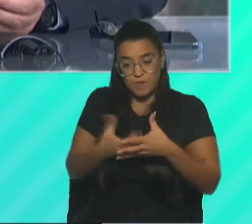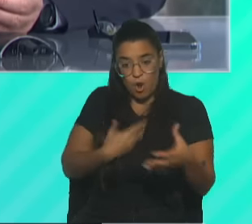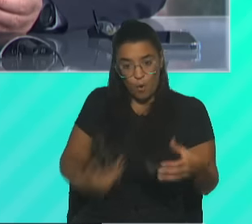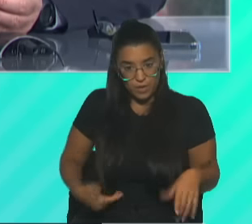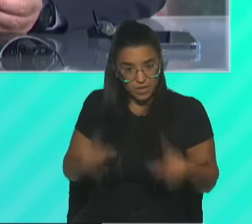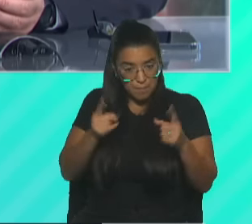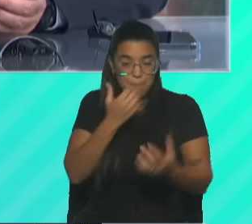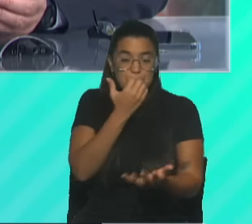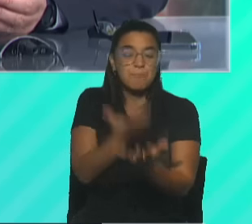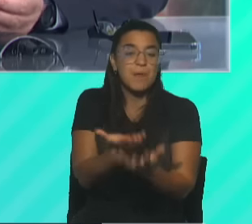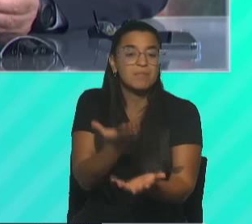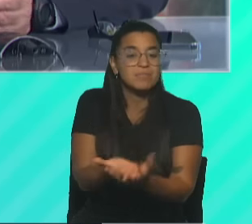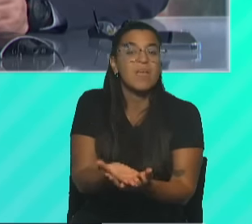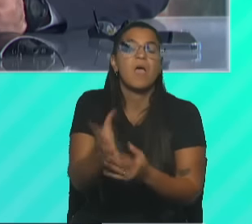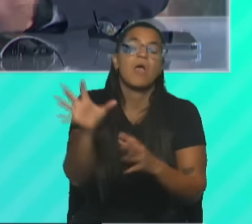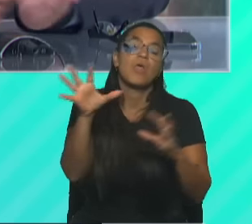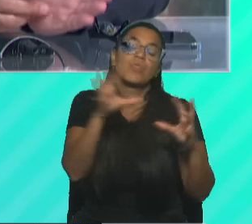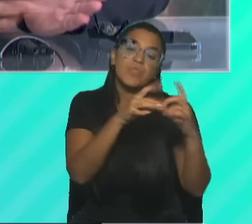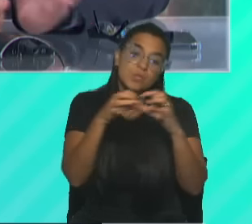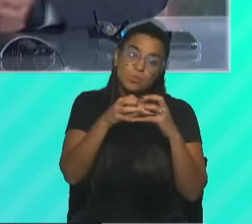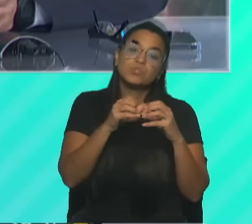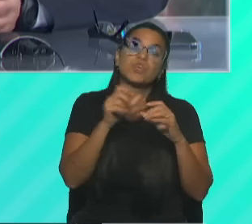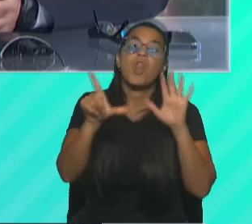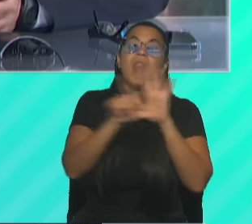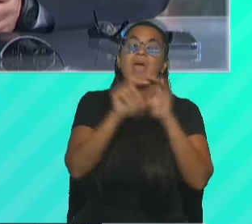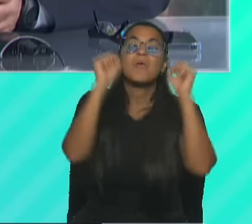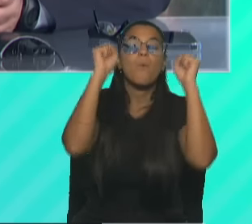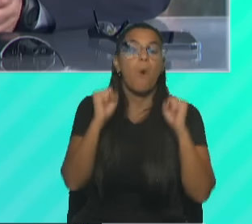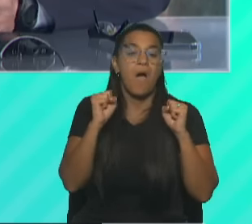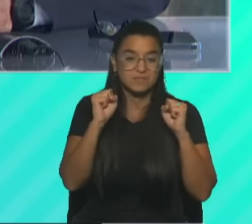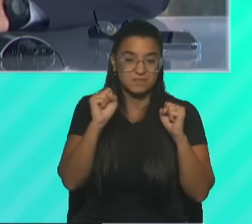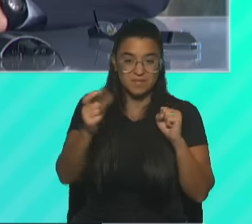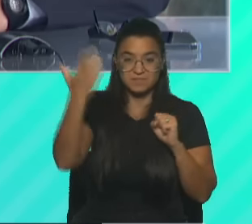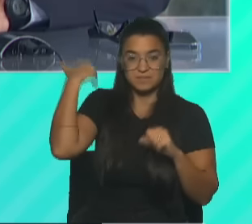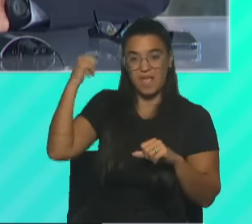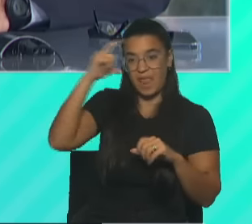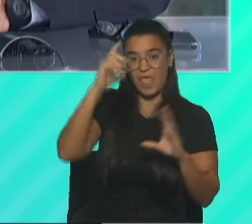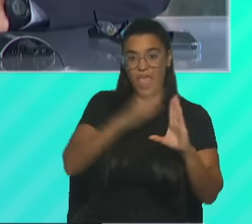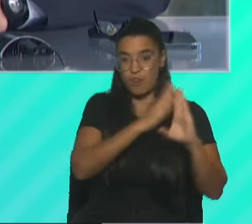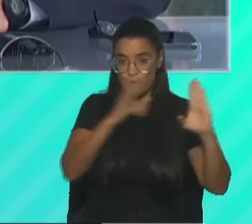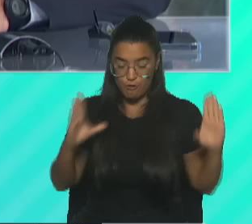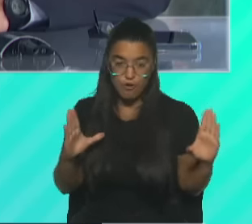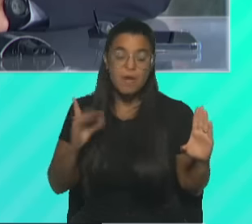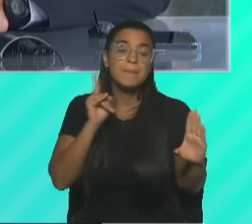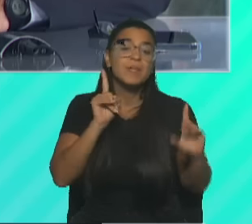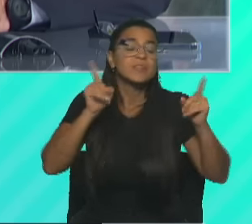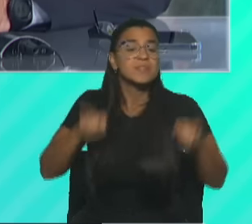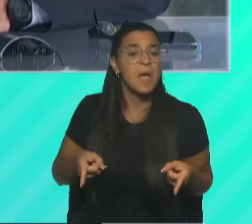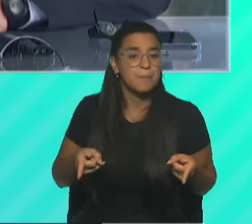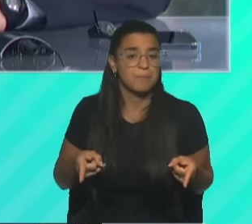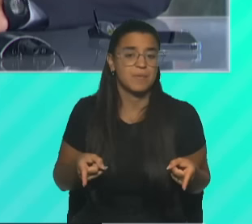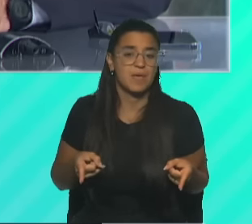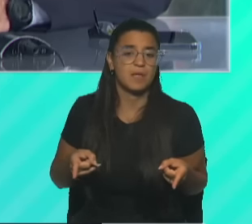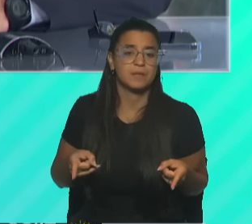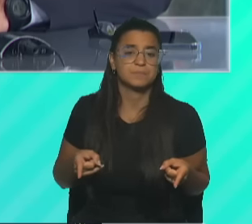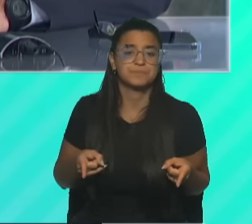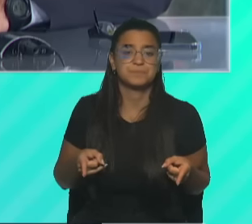la discusión del proyecto de ley de bases a lo largo del mes de enero pero lo cierto es que también está previsto visto en